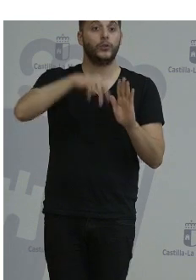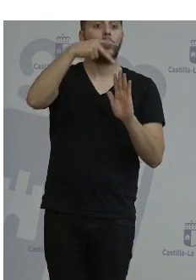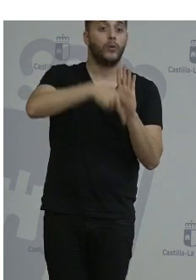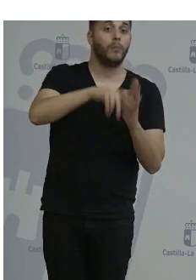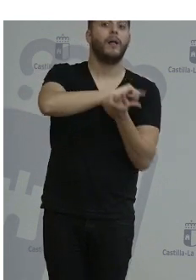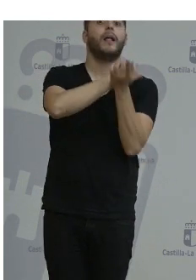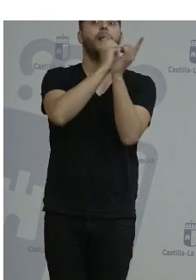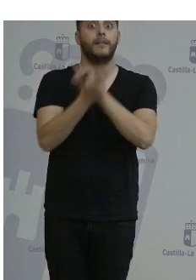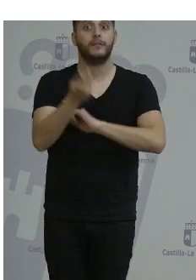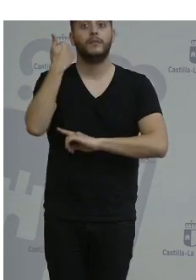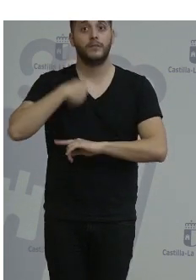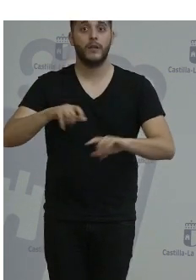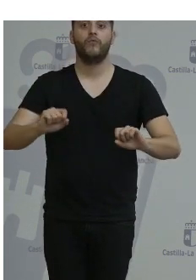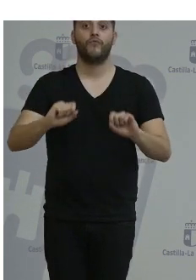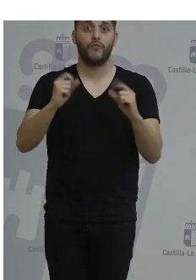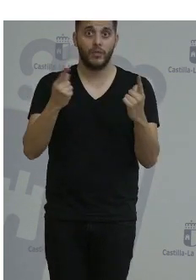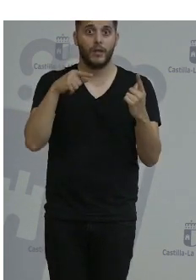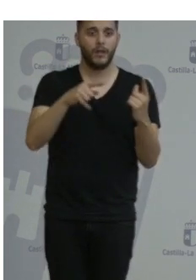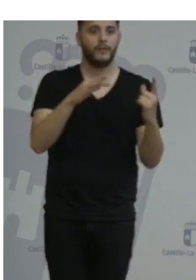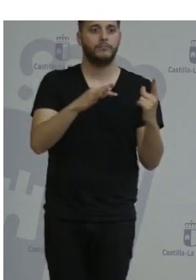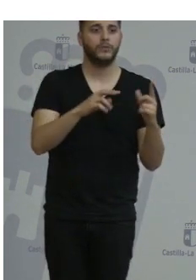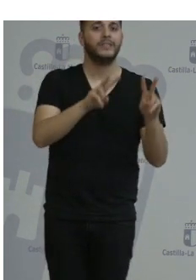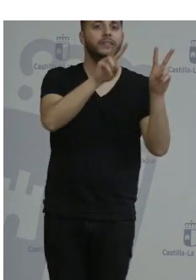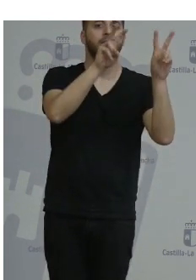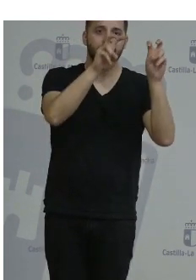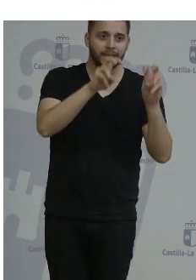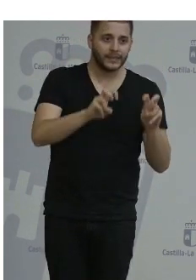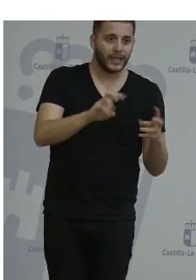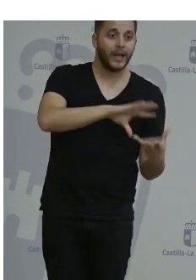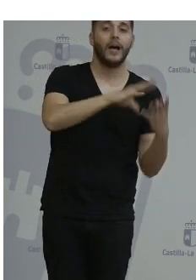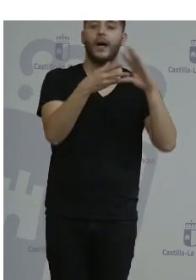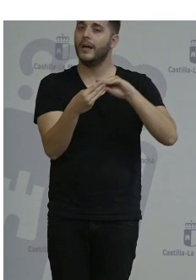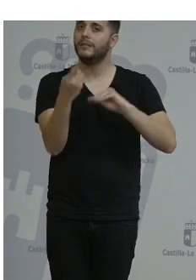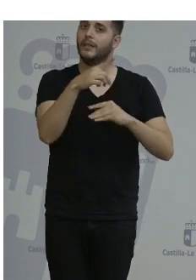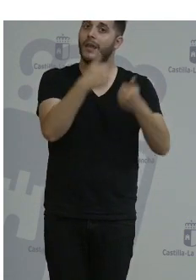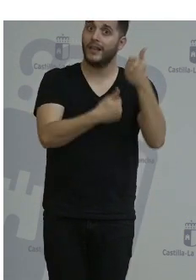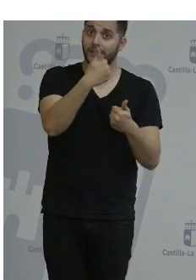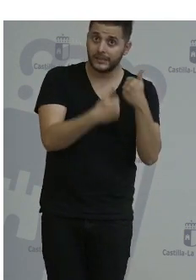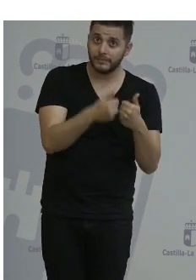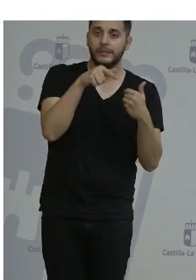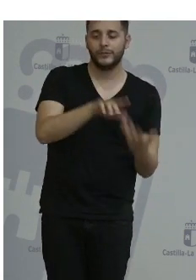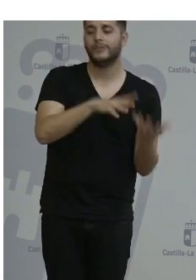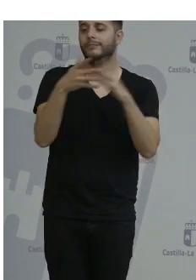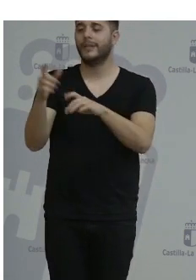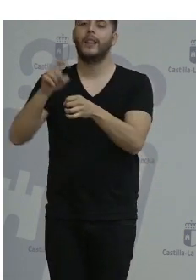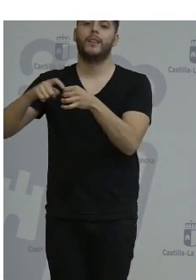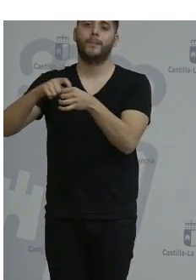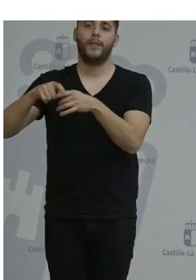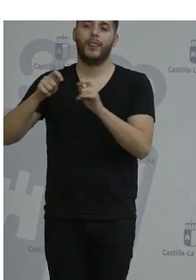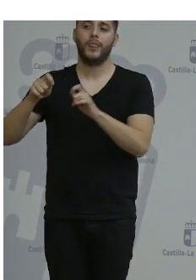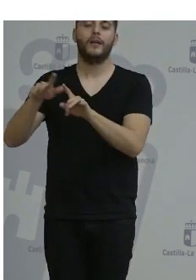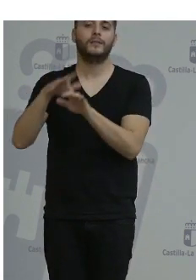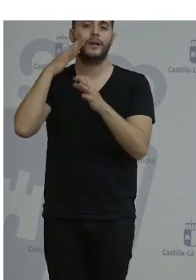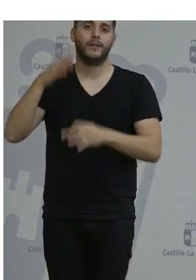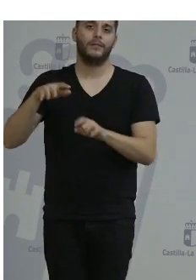para que esa adecuación de los temarios y de los exámenes sean de acuerdo con esa situación